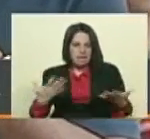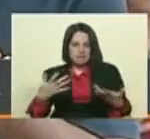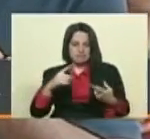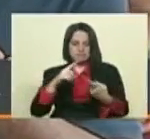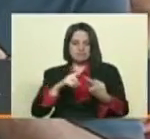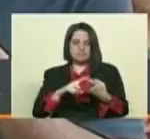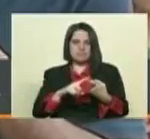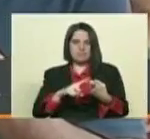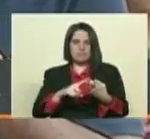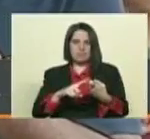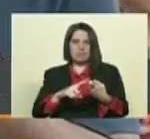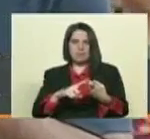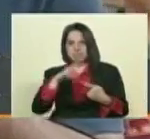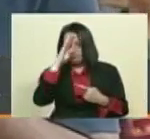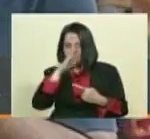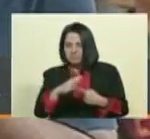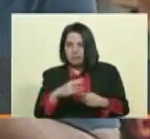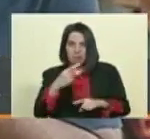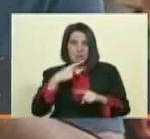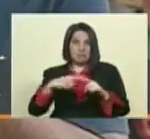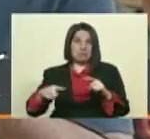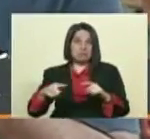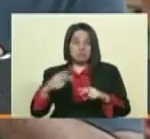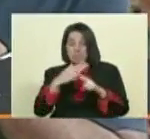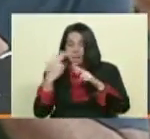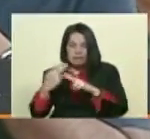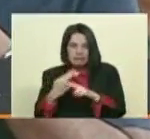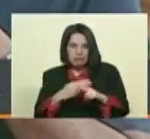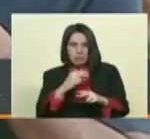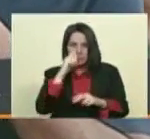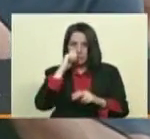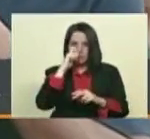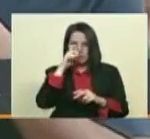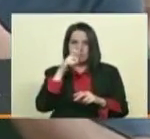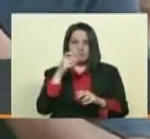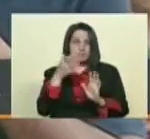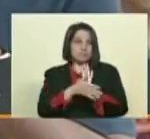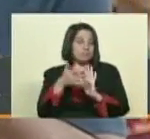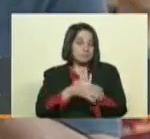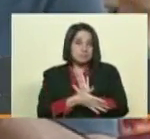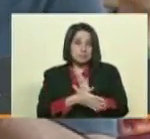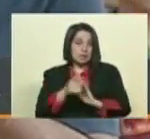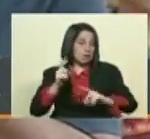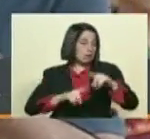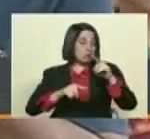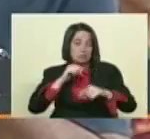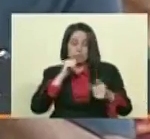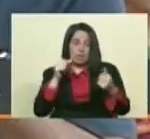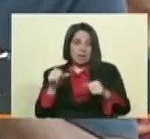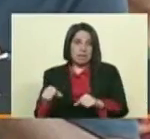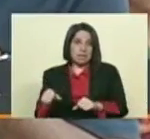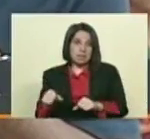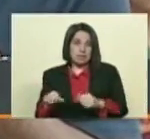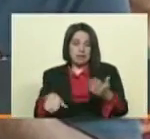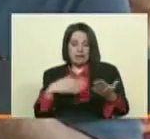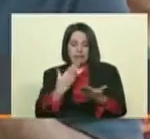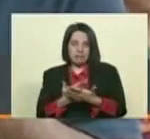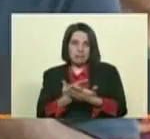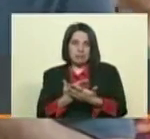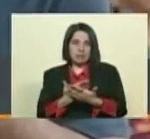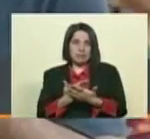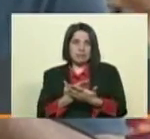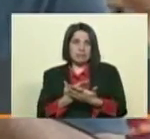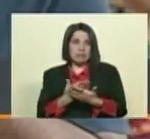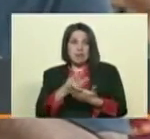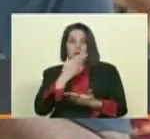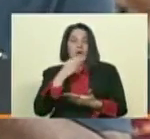a dirigir, a hacer cosas relacionadas con el peligro, siempre están en situaciones riesgosas, hasta que ya en la